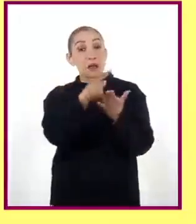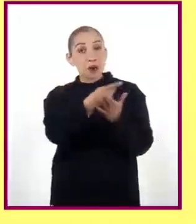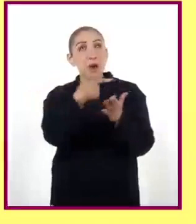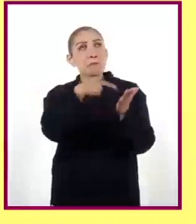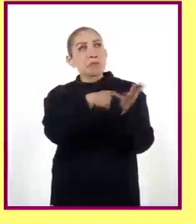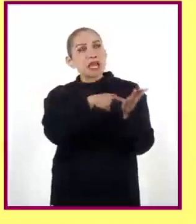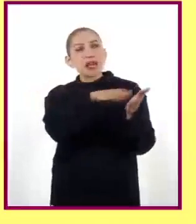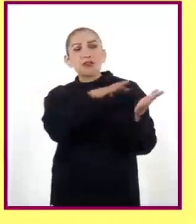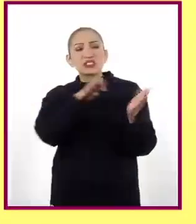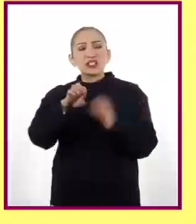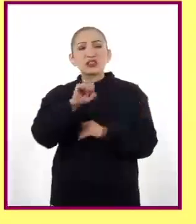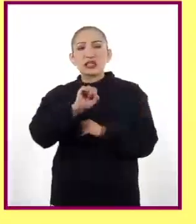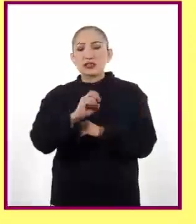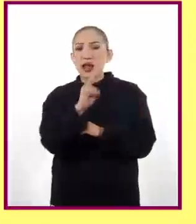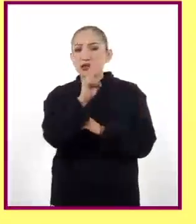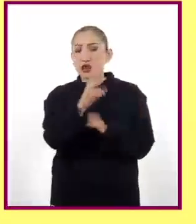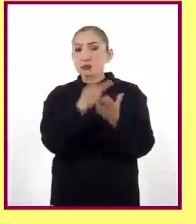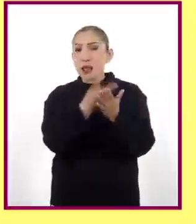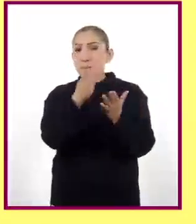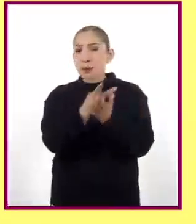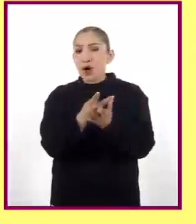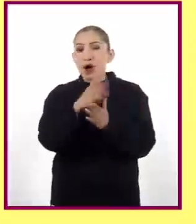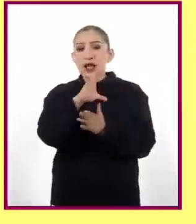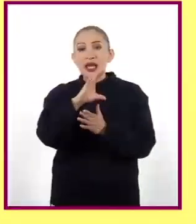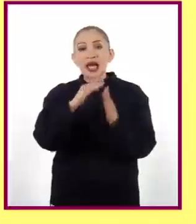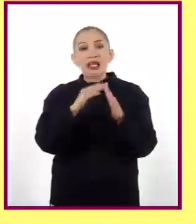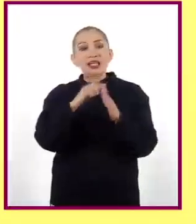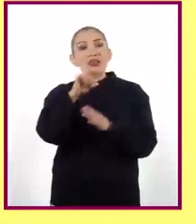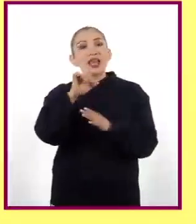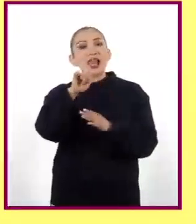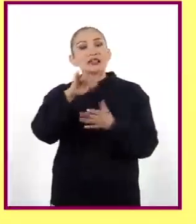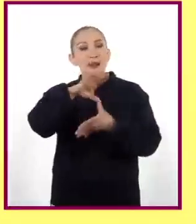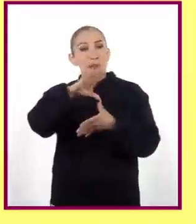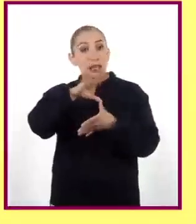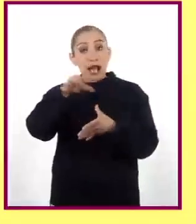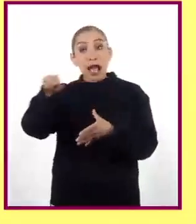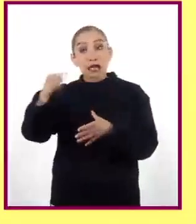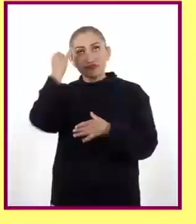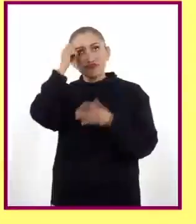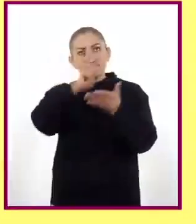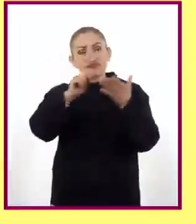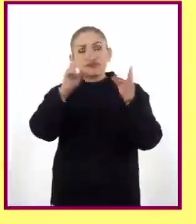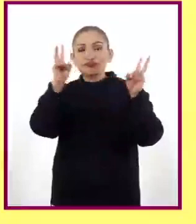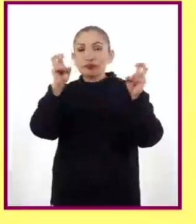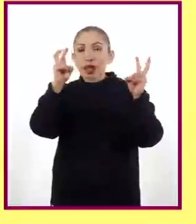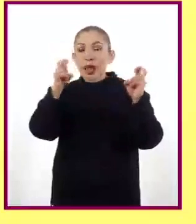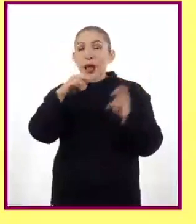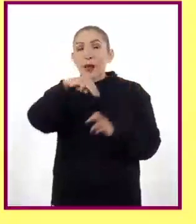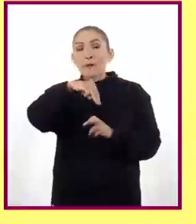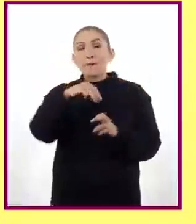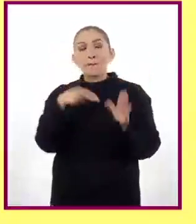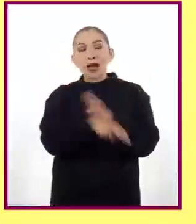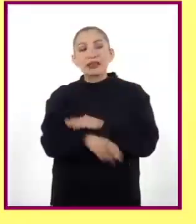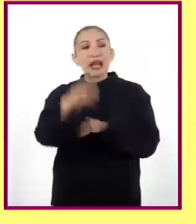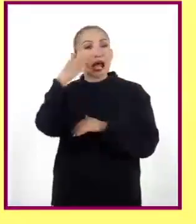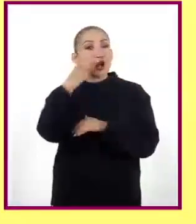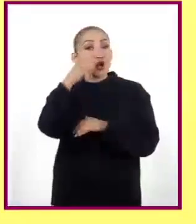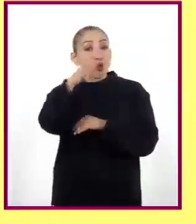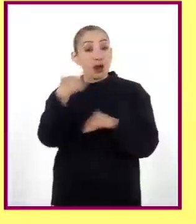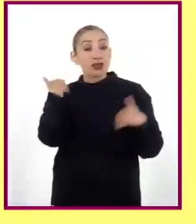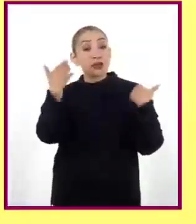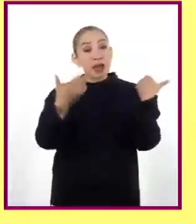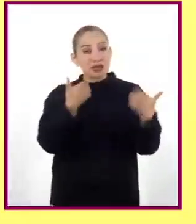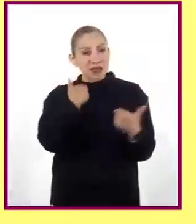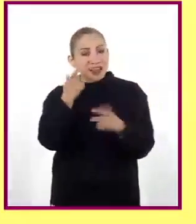en 1962 con el Premio Casa de las Américas. Él es autor de la novela Maten al León, una